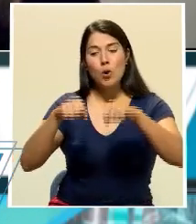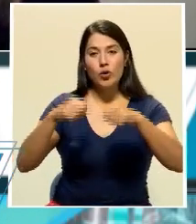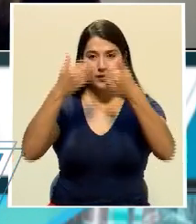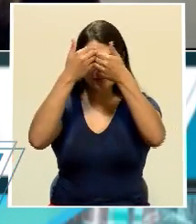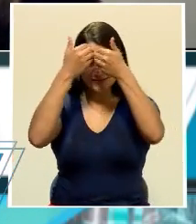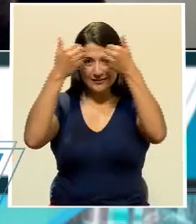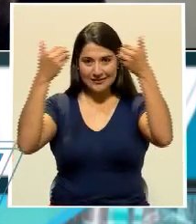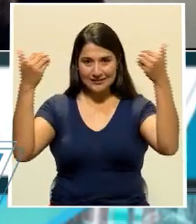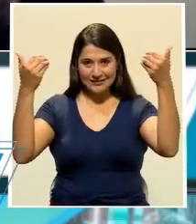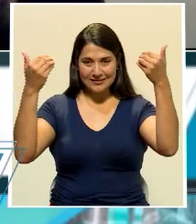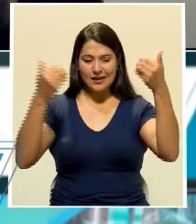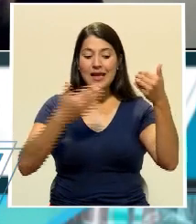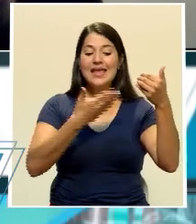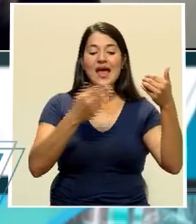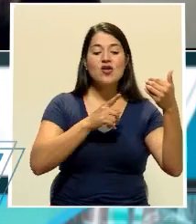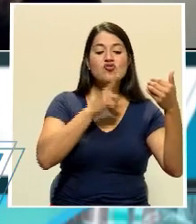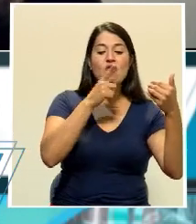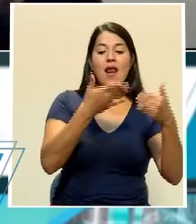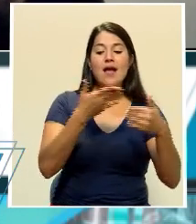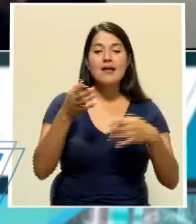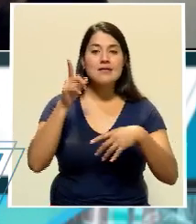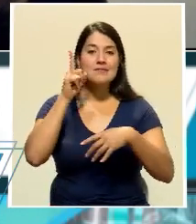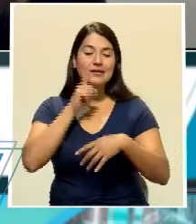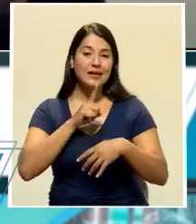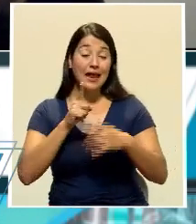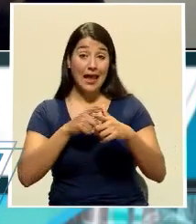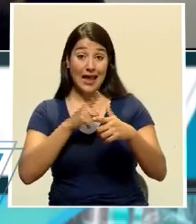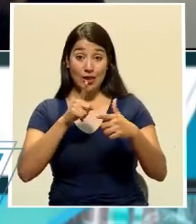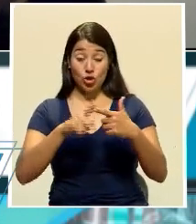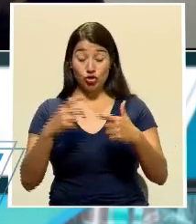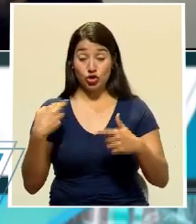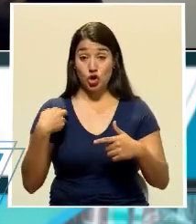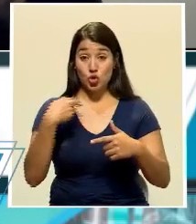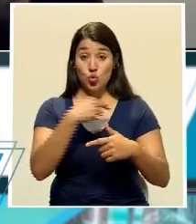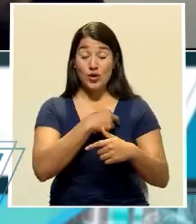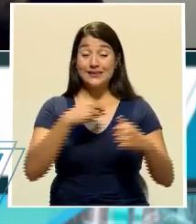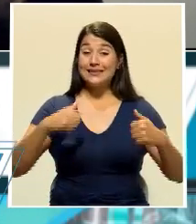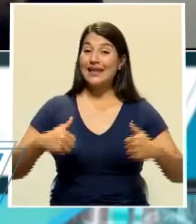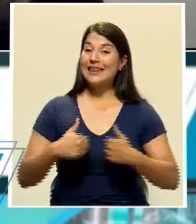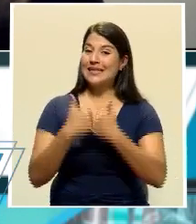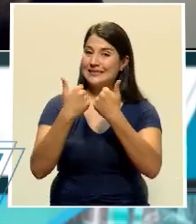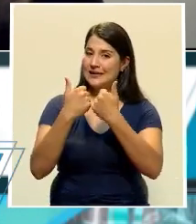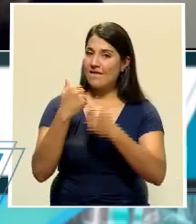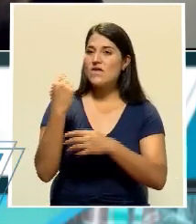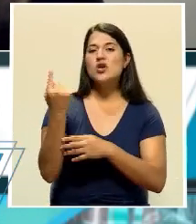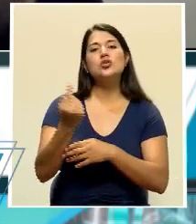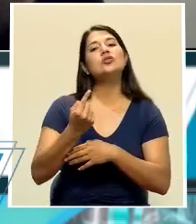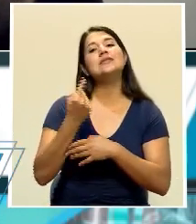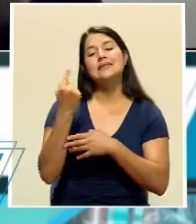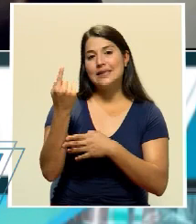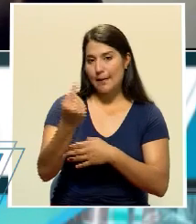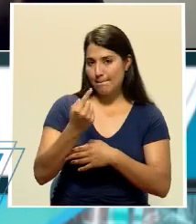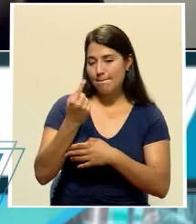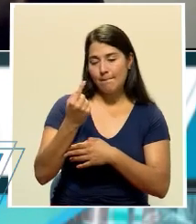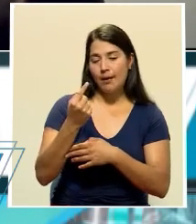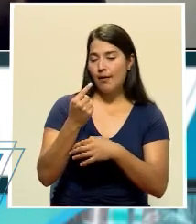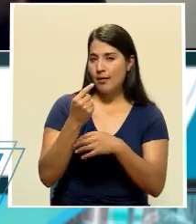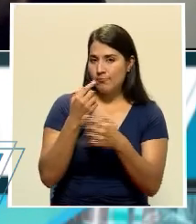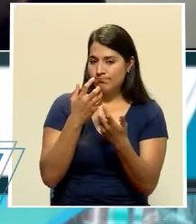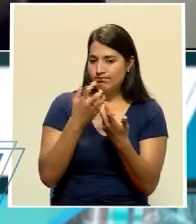la paja del grano. Entonces, el gran desafío nuestro tiene que ser apegado a los mismos cánones éticos